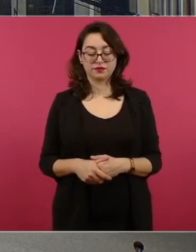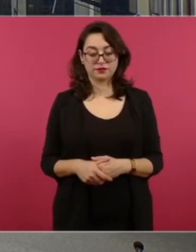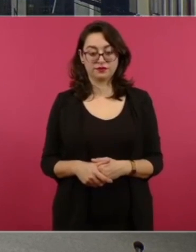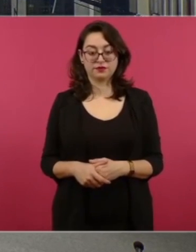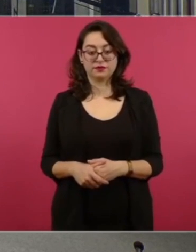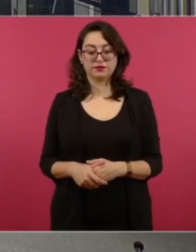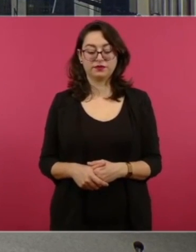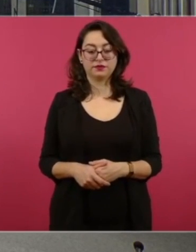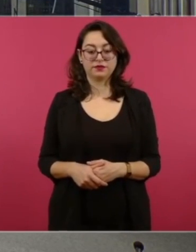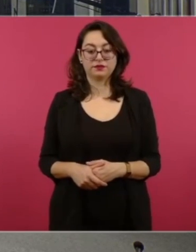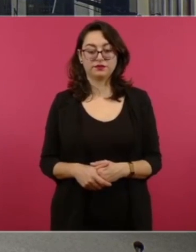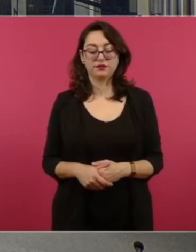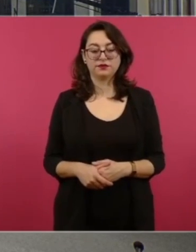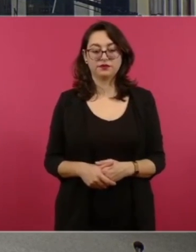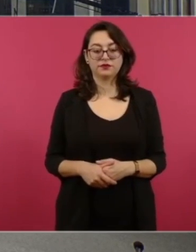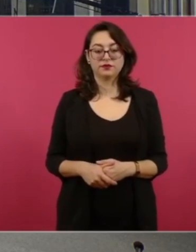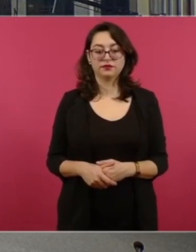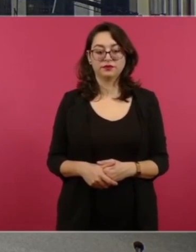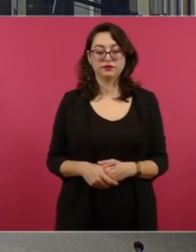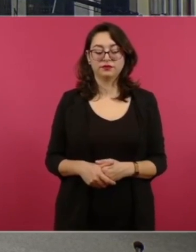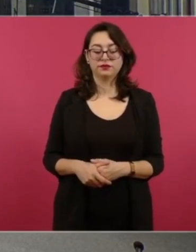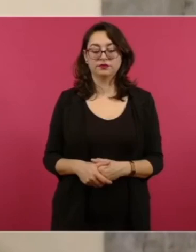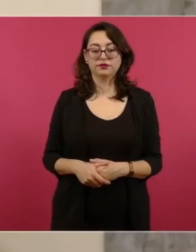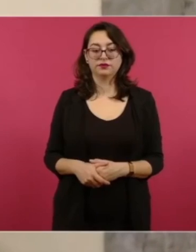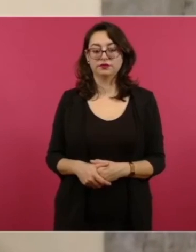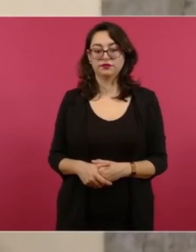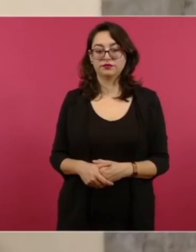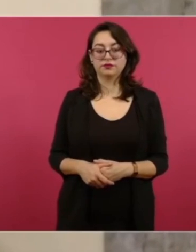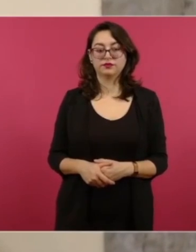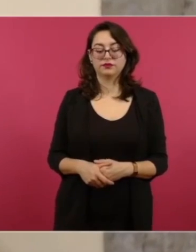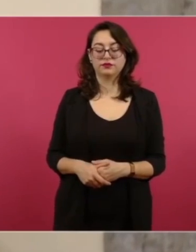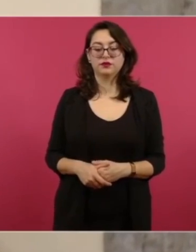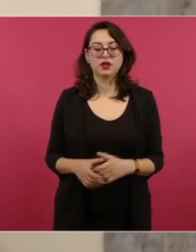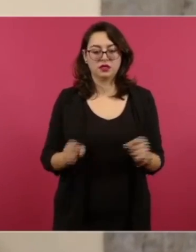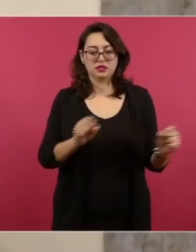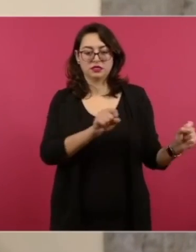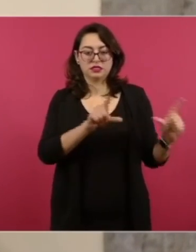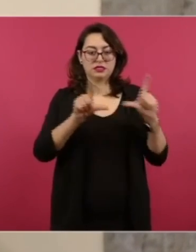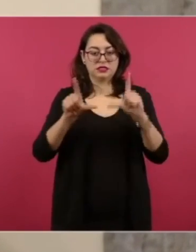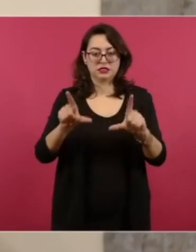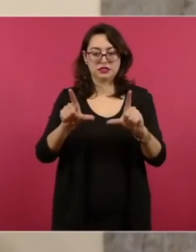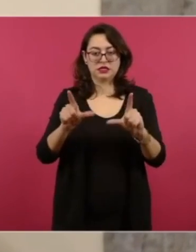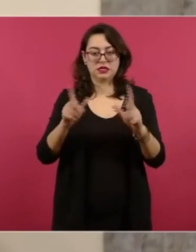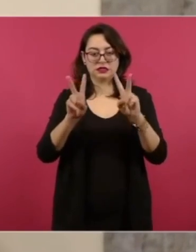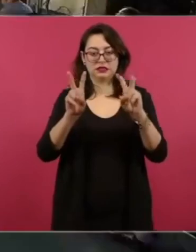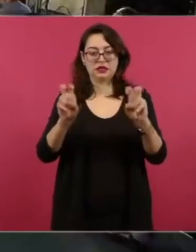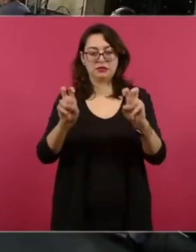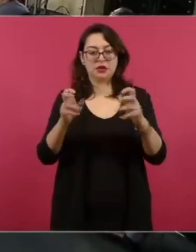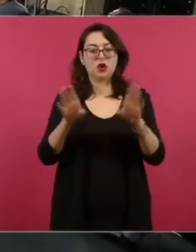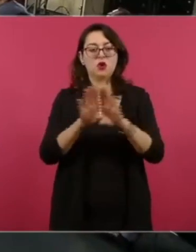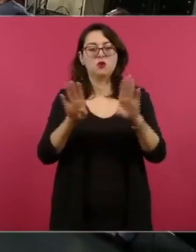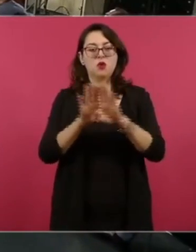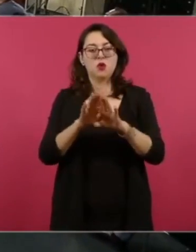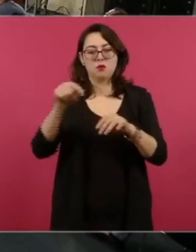la de cuánto ganaban más los de arriba que los de